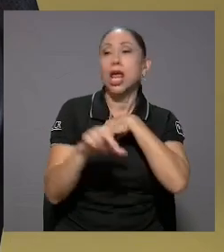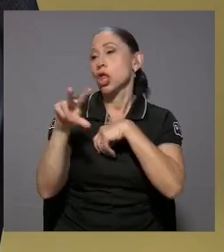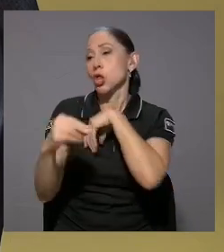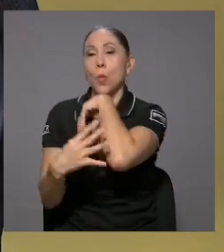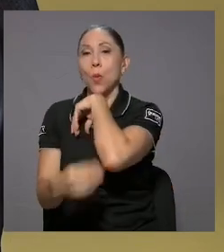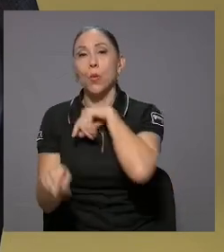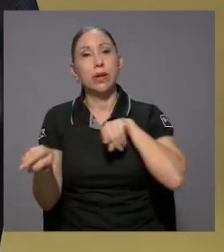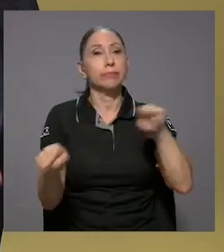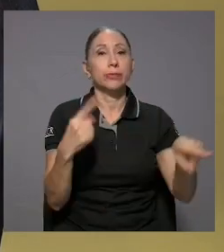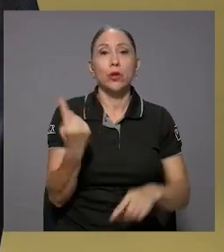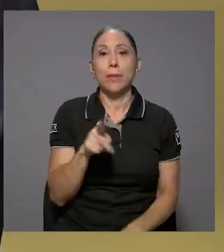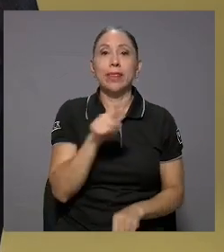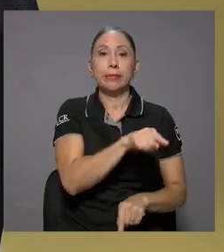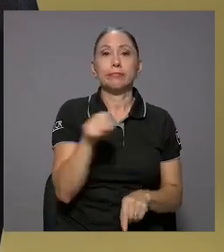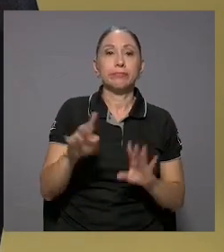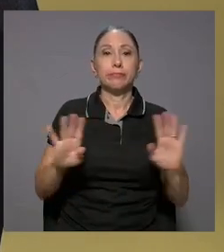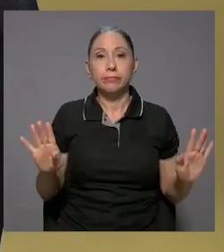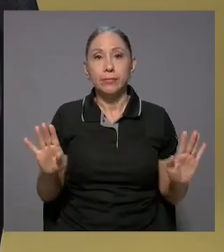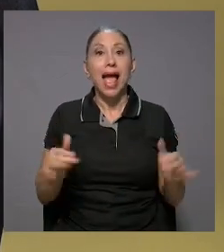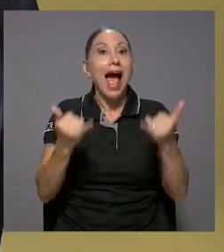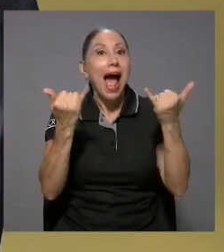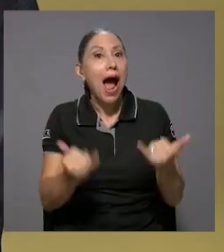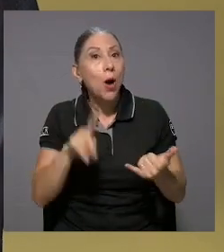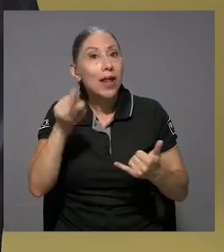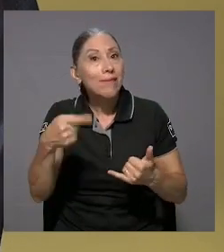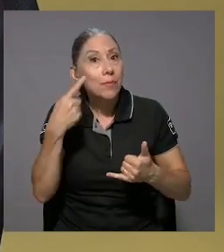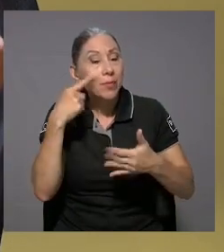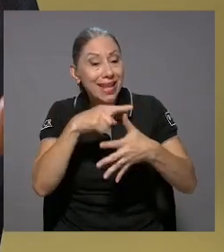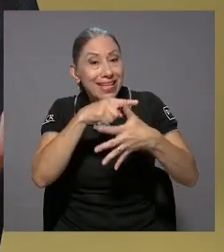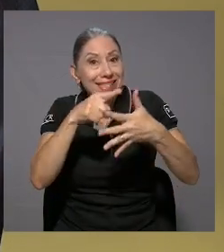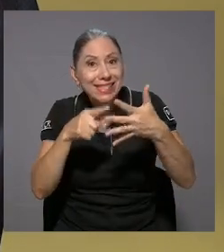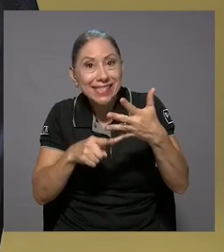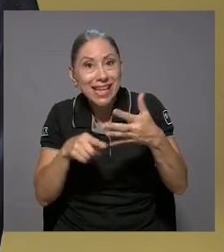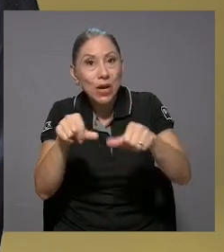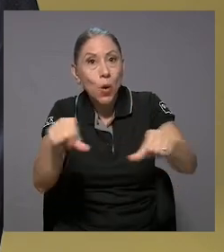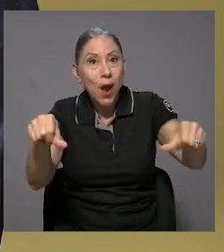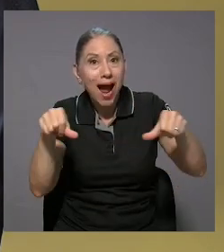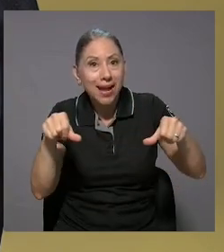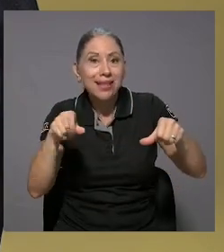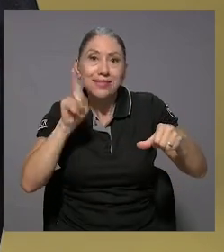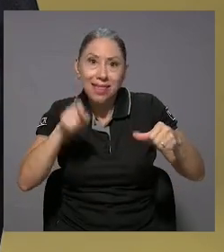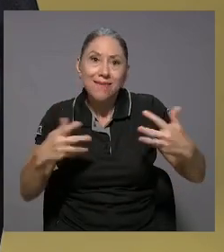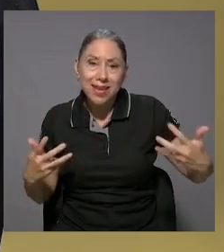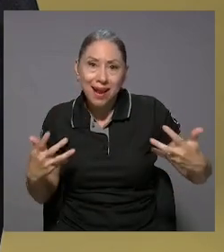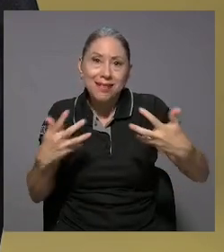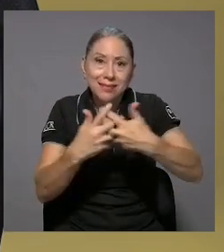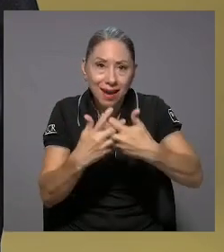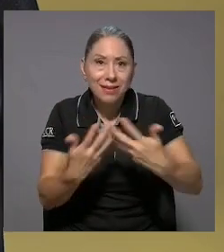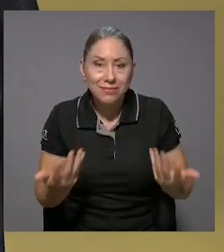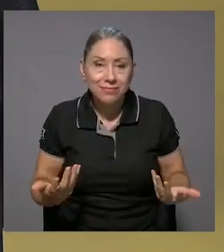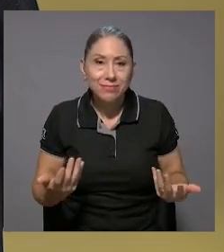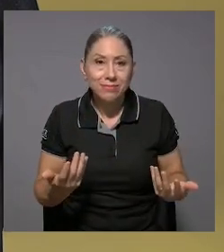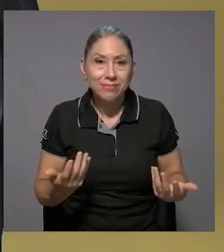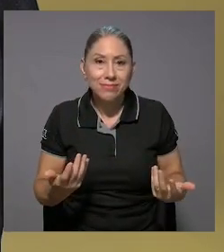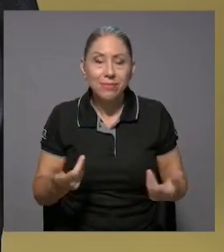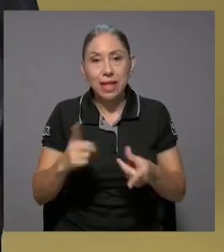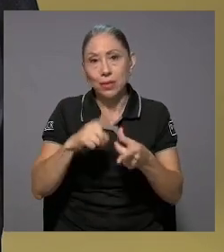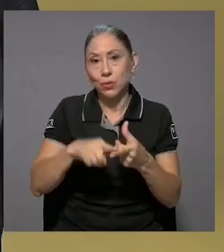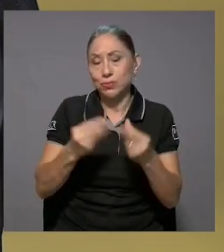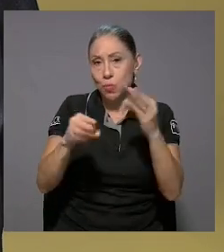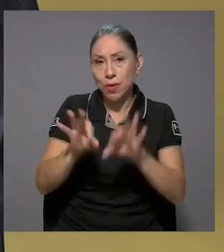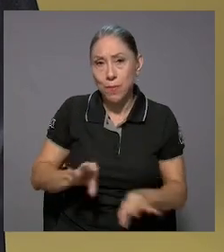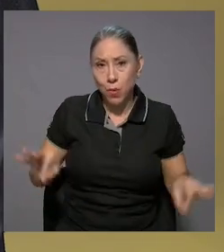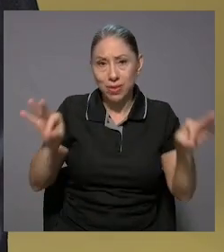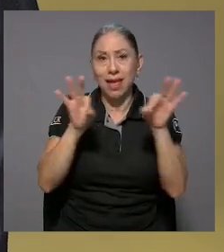teníamos una medición que era pobre o no pobre. Y ahora tenemos de alguna forma que tomar en cuenta 5 dimensiones que de alguna forma tienen que